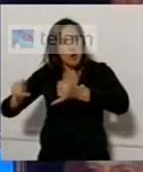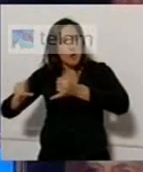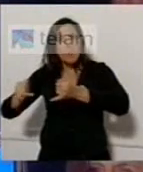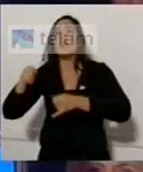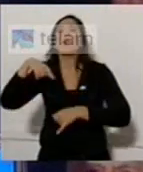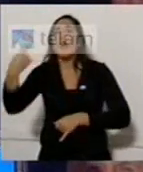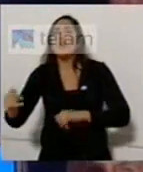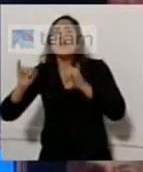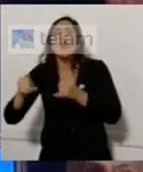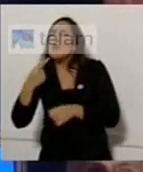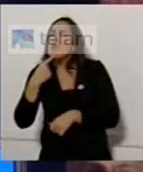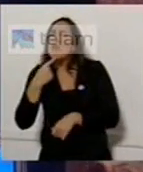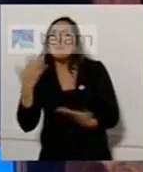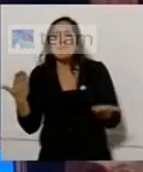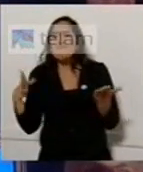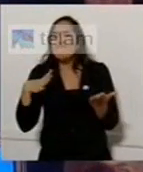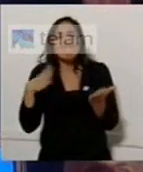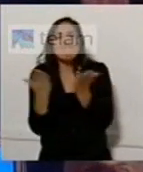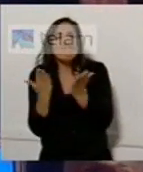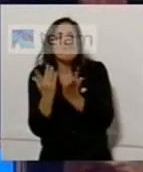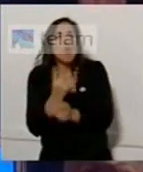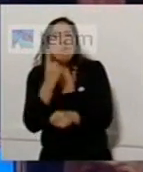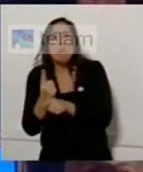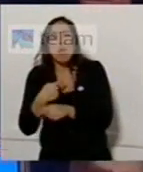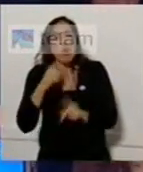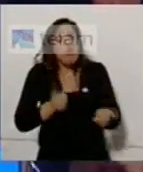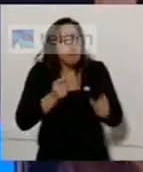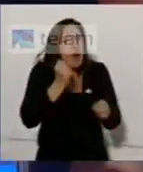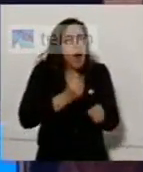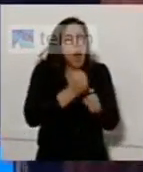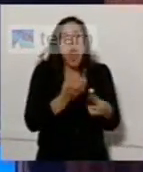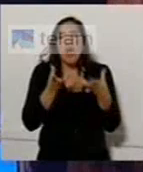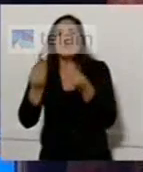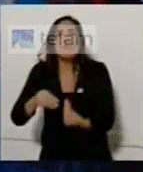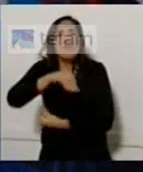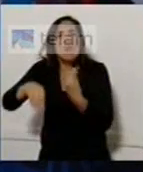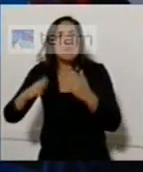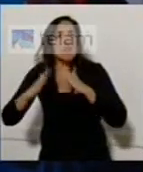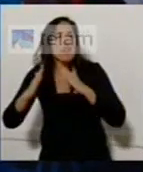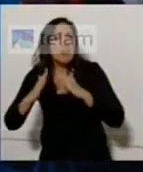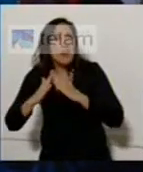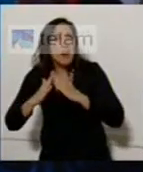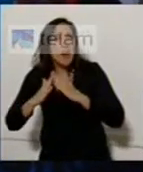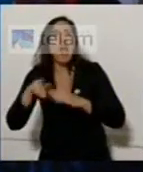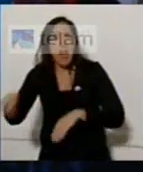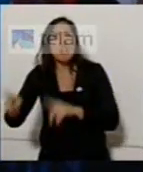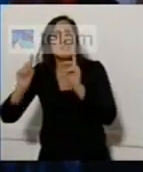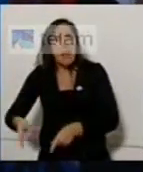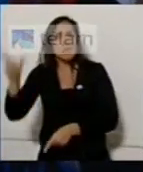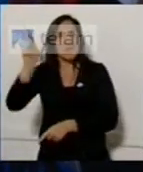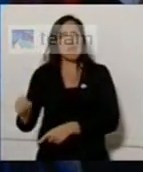tal vez no pueda estudiar todavía porque tiene que trabajar para ayudar al hogar. El otro también